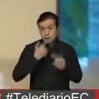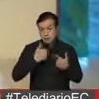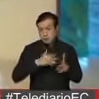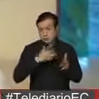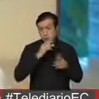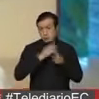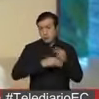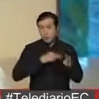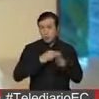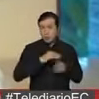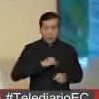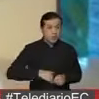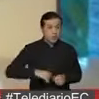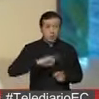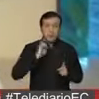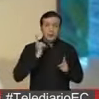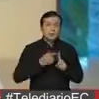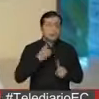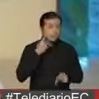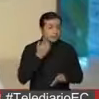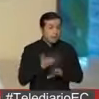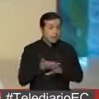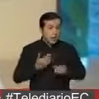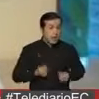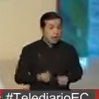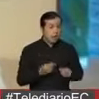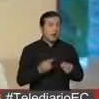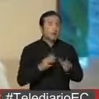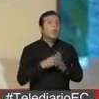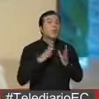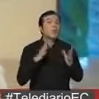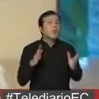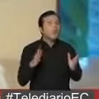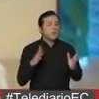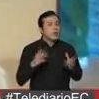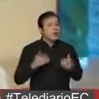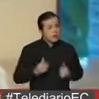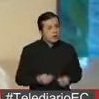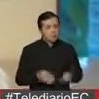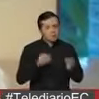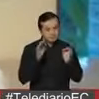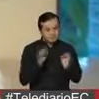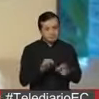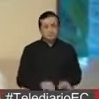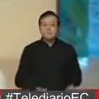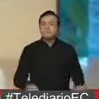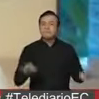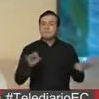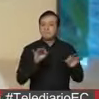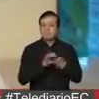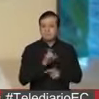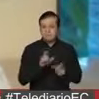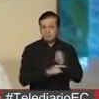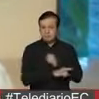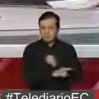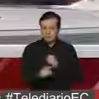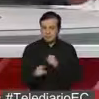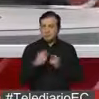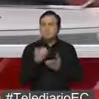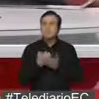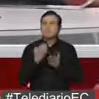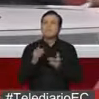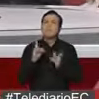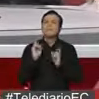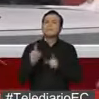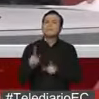mundo, es priorizando, dejando de gastar en lo que no es tan importante para gastar en lo que sí es muy importante para el ciudadano. Economista Costa, ¿qué